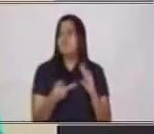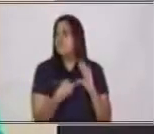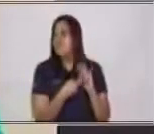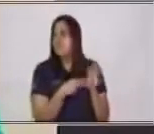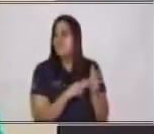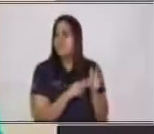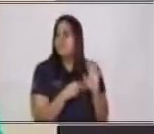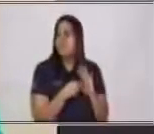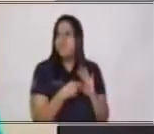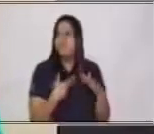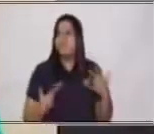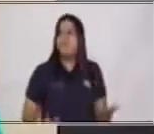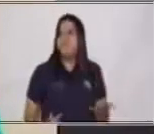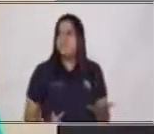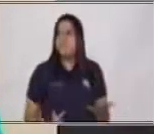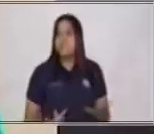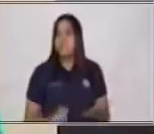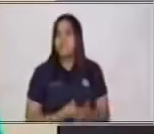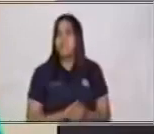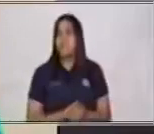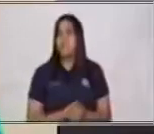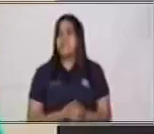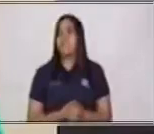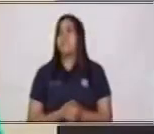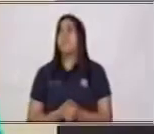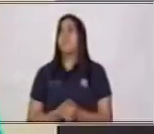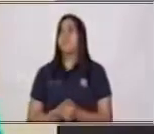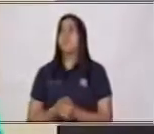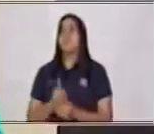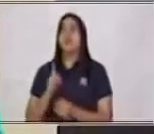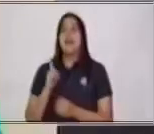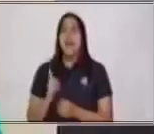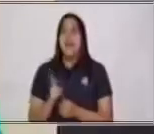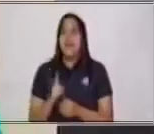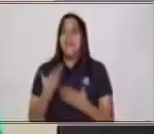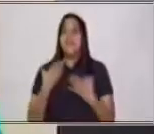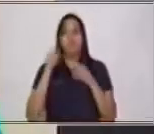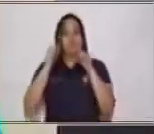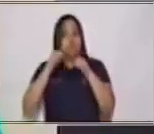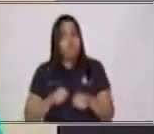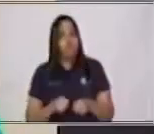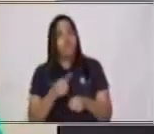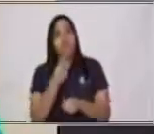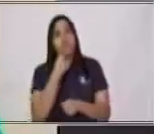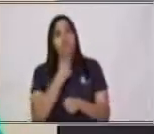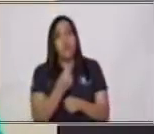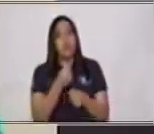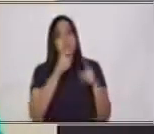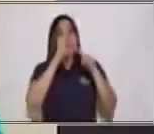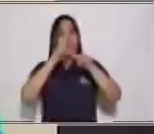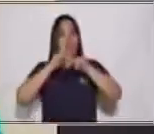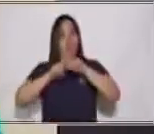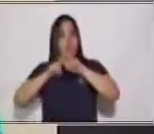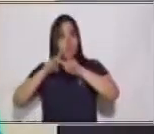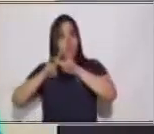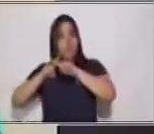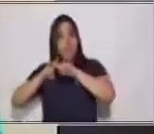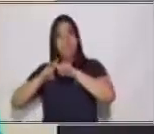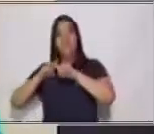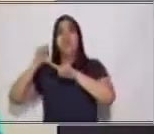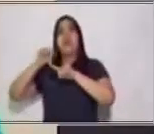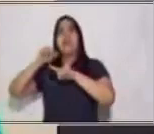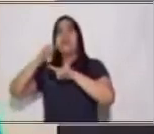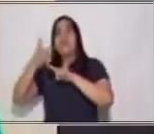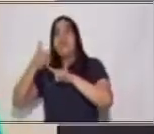Para que vayamos recordando un poquito. ¿Qué es factorizar? Okay. Es expresar en términos de multiplicación de